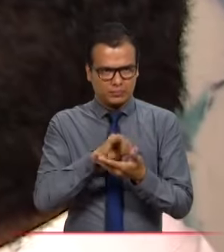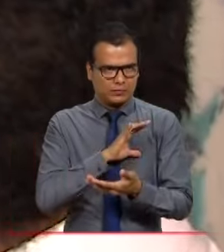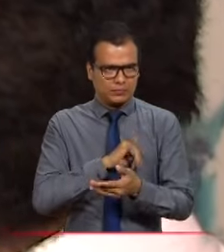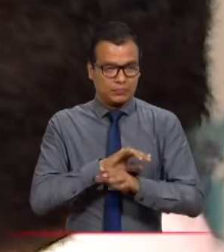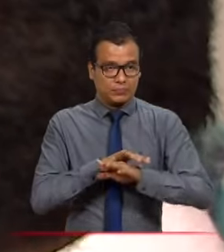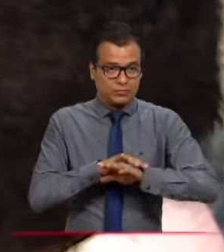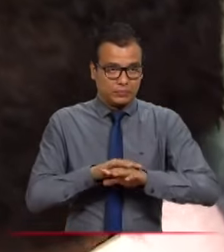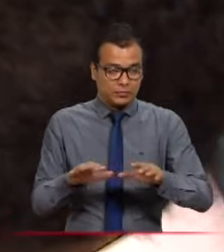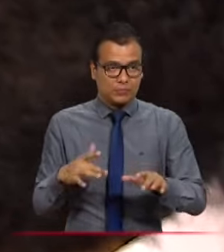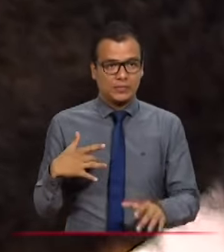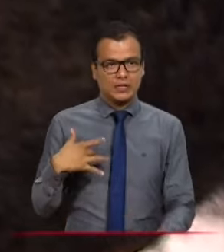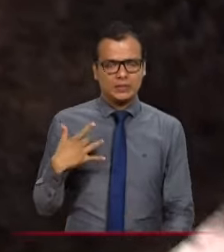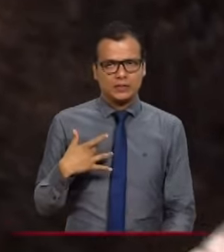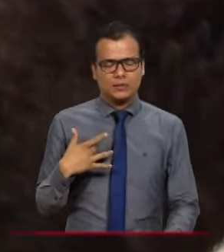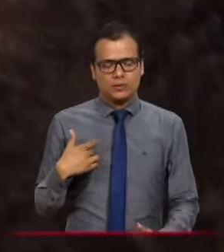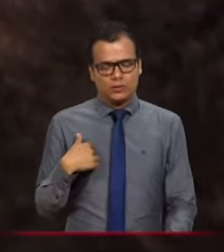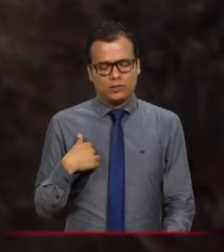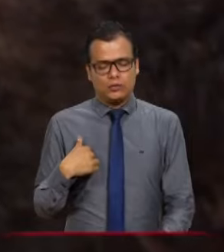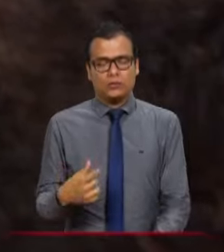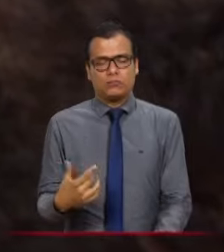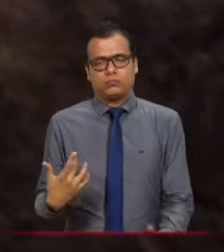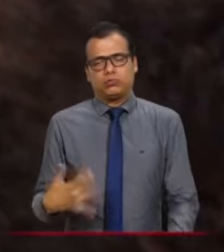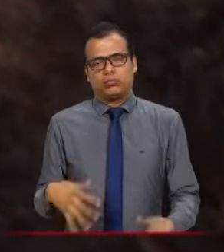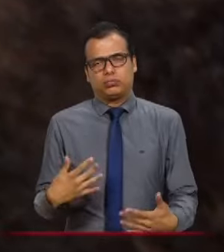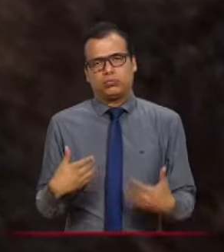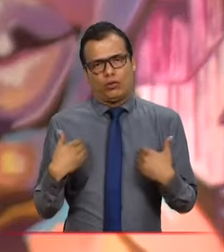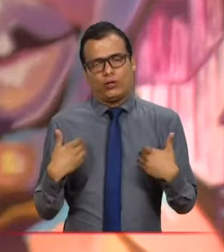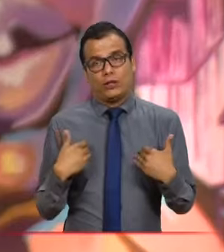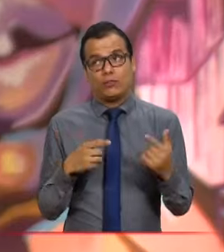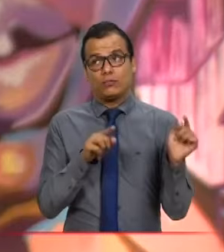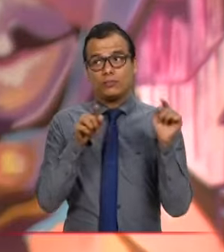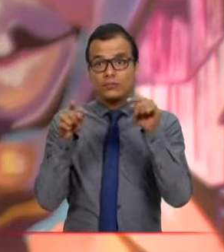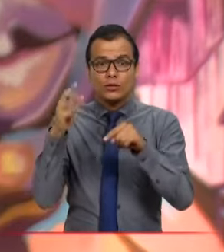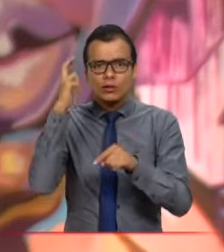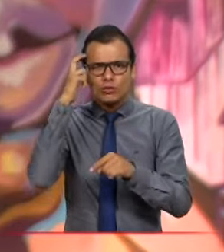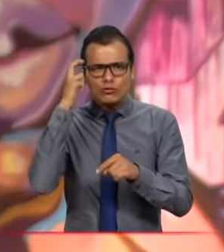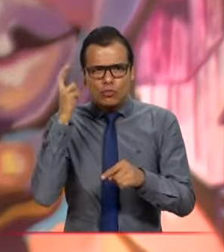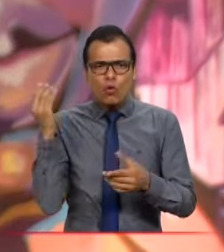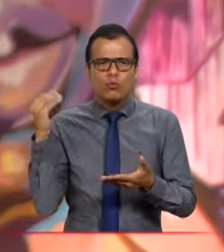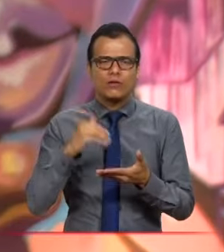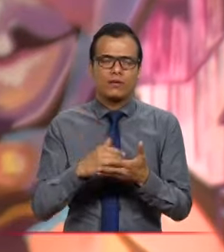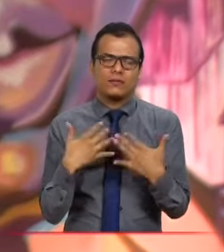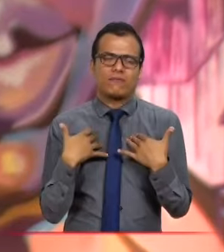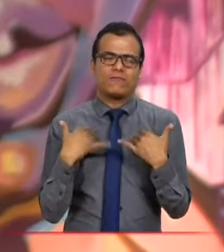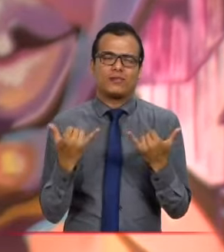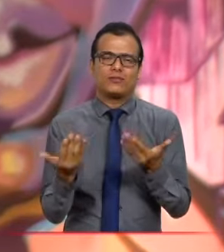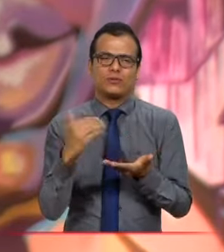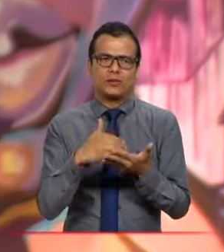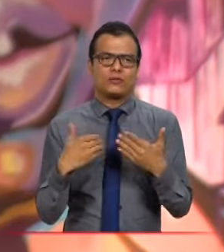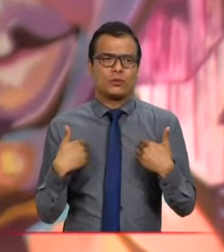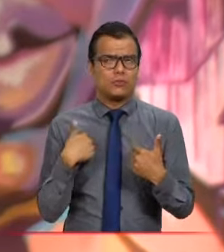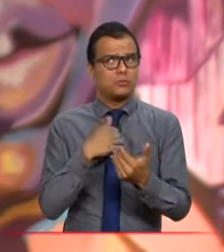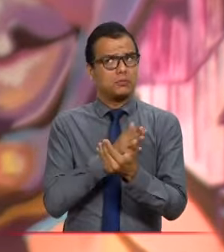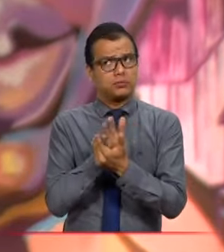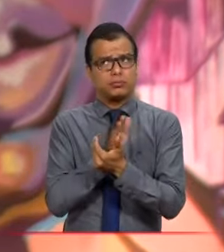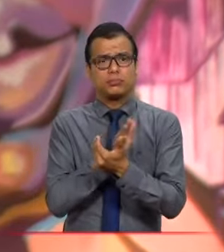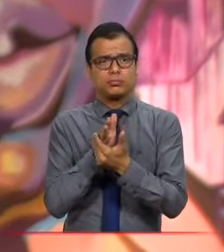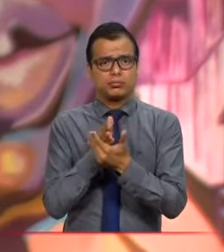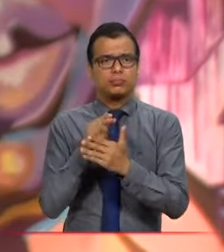Para mí es un agrado grandísimo volver a casa. De hecho, he ido al departamento del Chocó muchísimas veces.